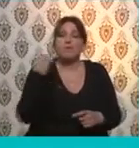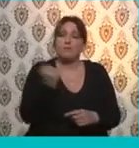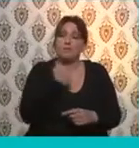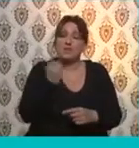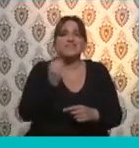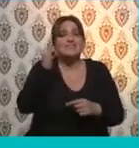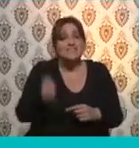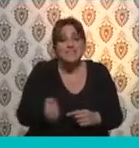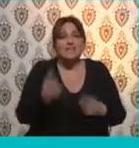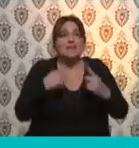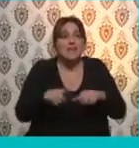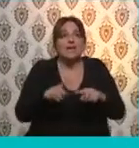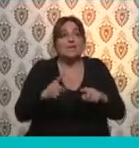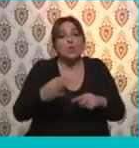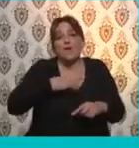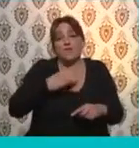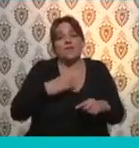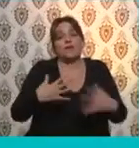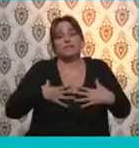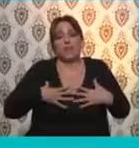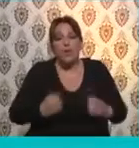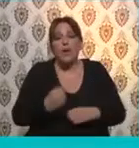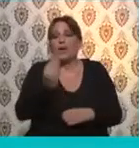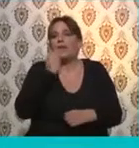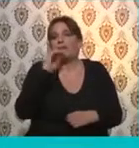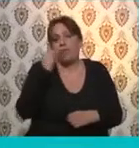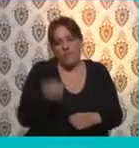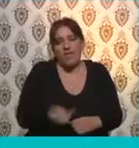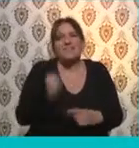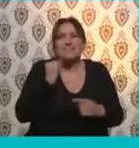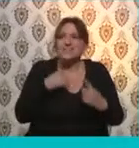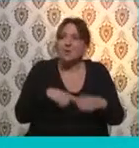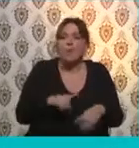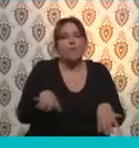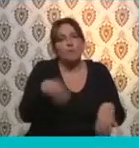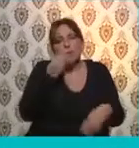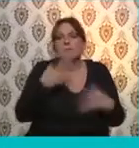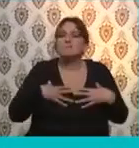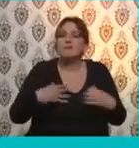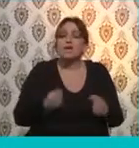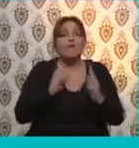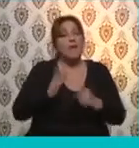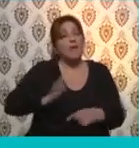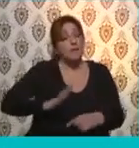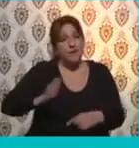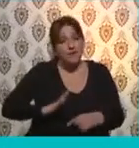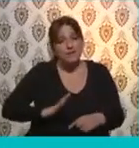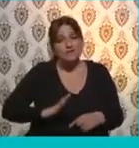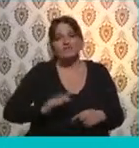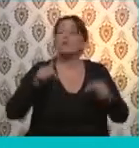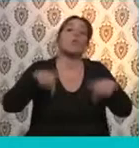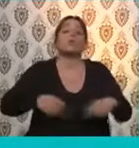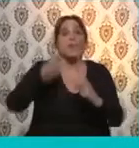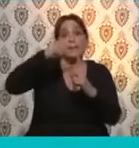en la importancia que es tener una vida saludable, una dieta saludable, y sobre todo a las mujeres que este